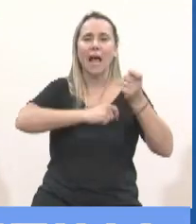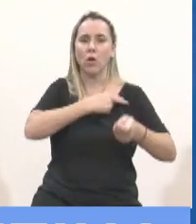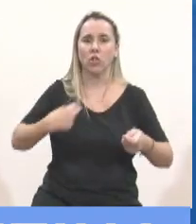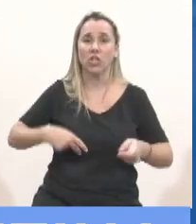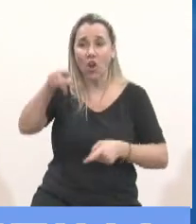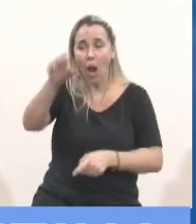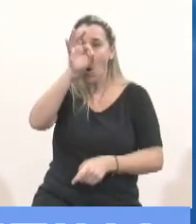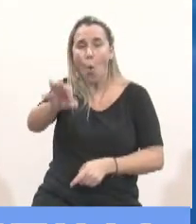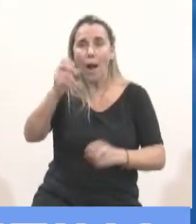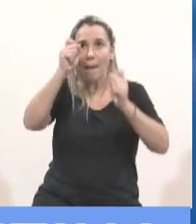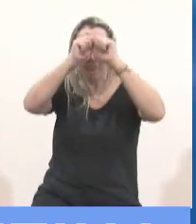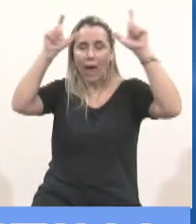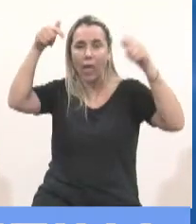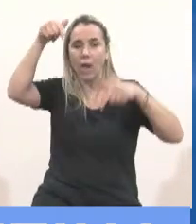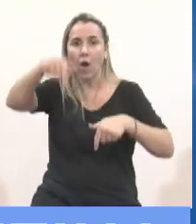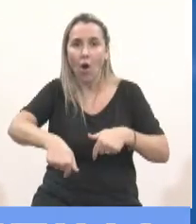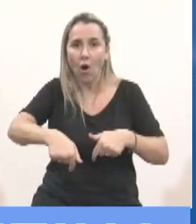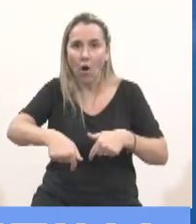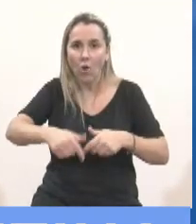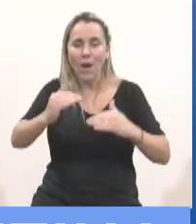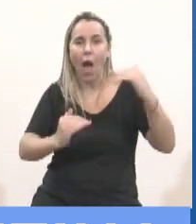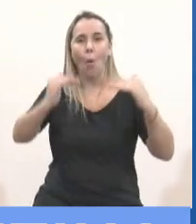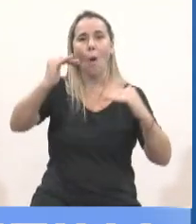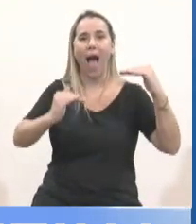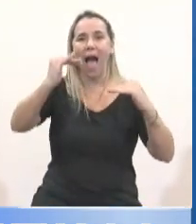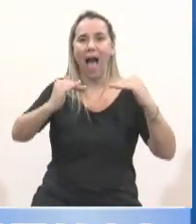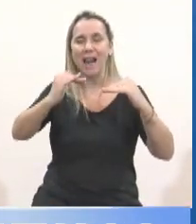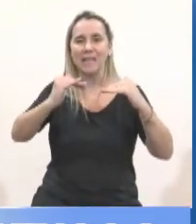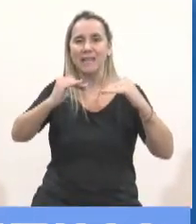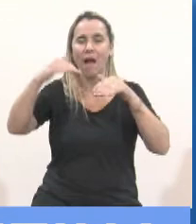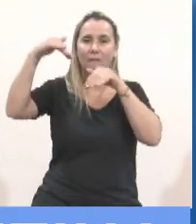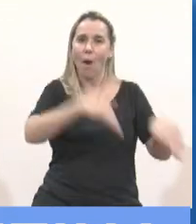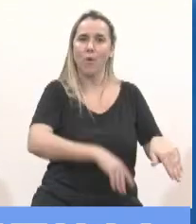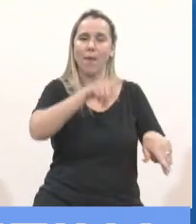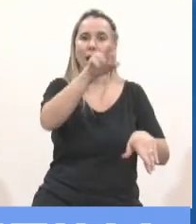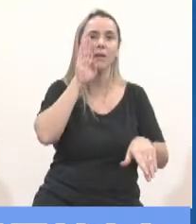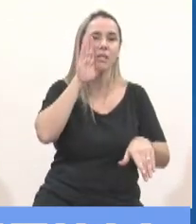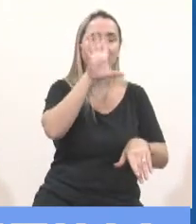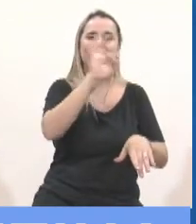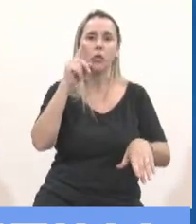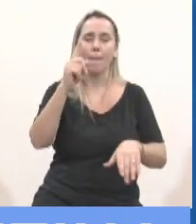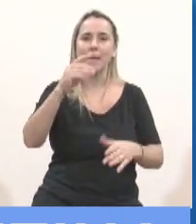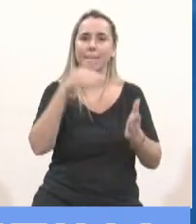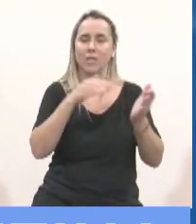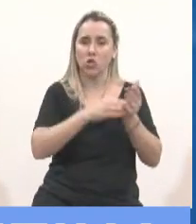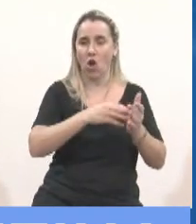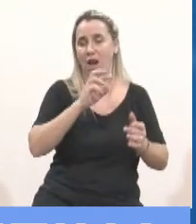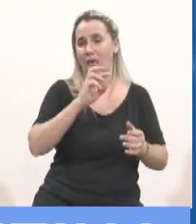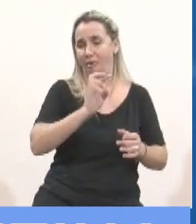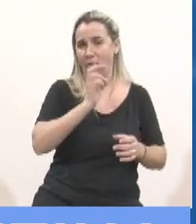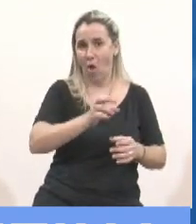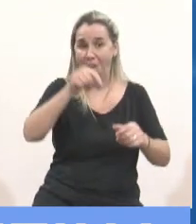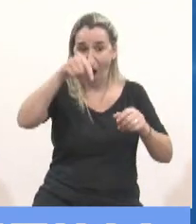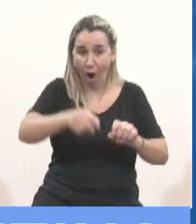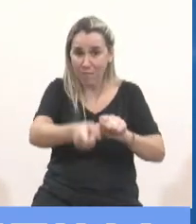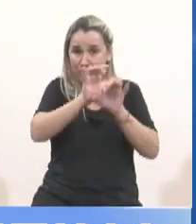Nunca imaginó que hoy iba a haber una balanza comercial desfavorable para Estados Unidos de 500 mil millones de dólares. Yo creo que con la pandemia peor,